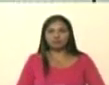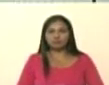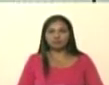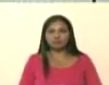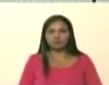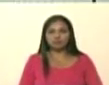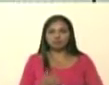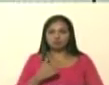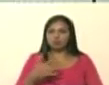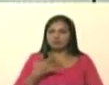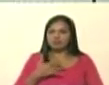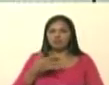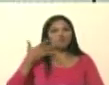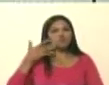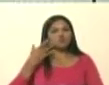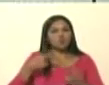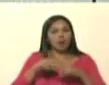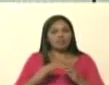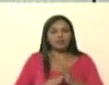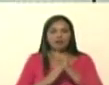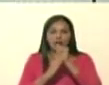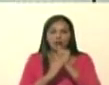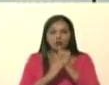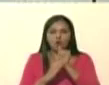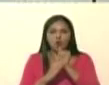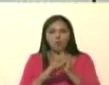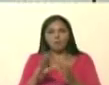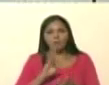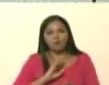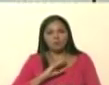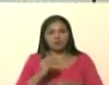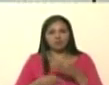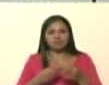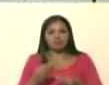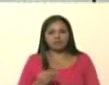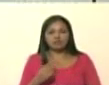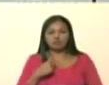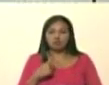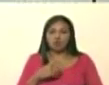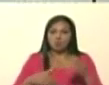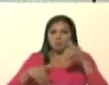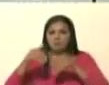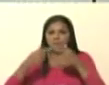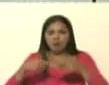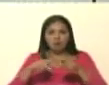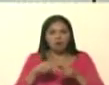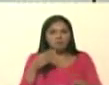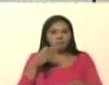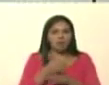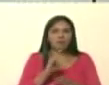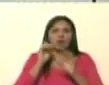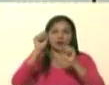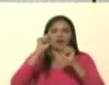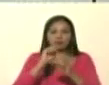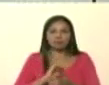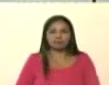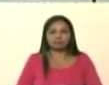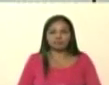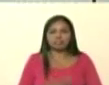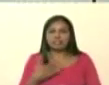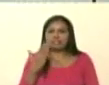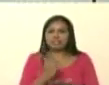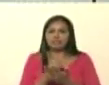yo me siento orgulloso del liderazgo democrático y cuando haya elecciones iremos a ganar y siempre